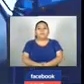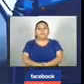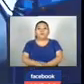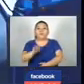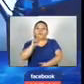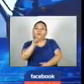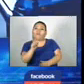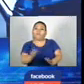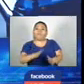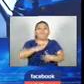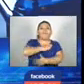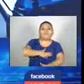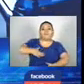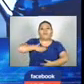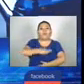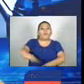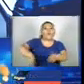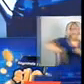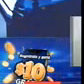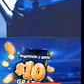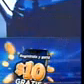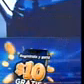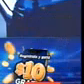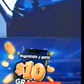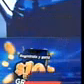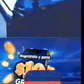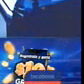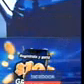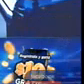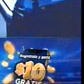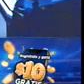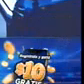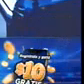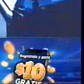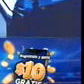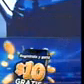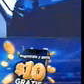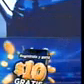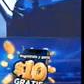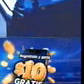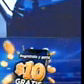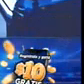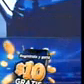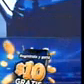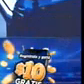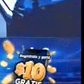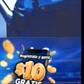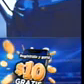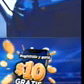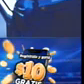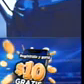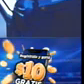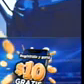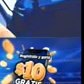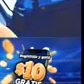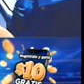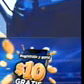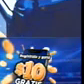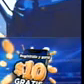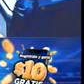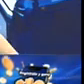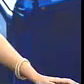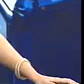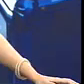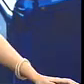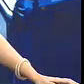Vive la fiebre del fútbol en Dale.sb. Gana en grande ingresando a Dale.sb. Inscríbete con el código RSM